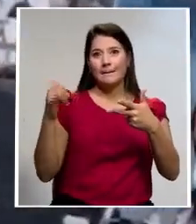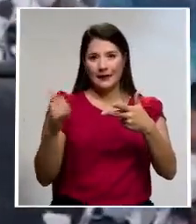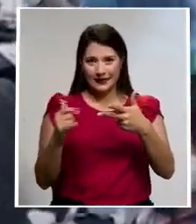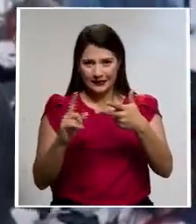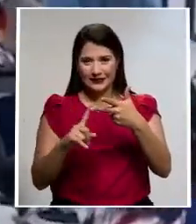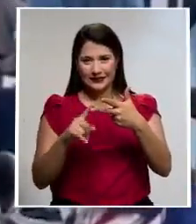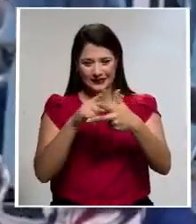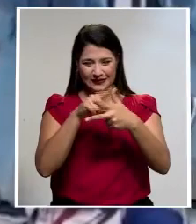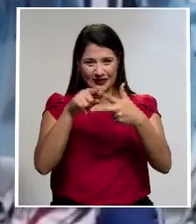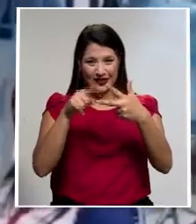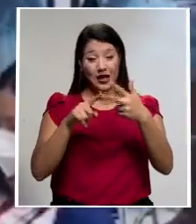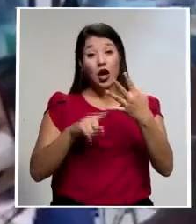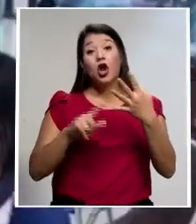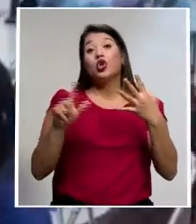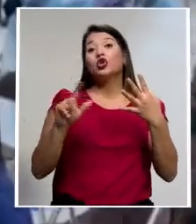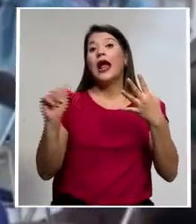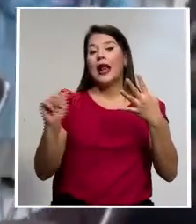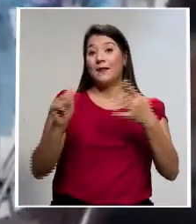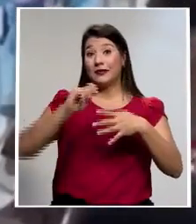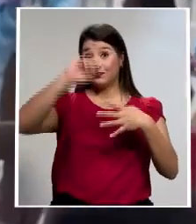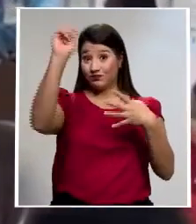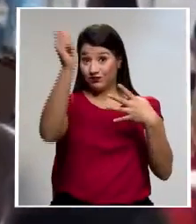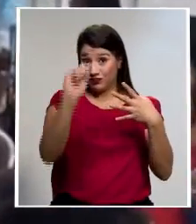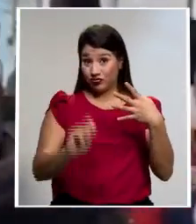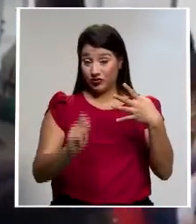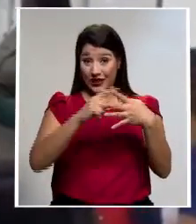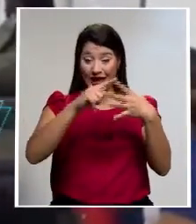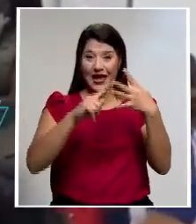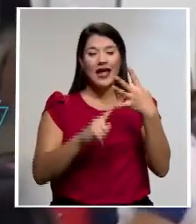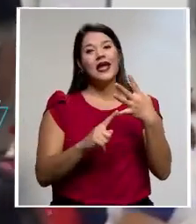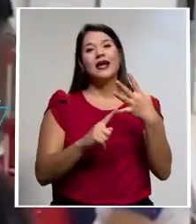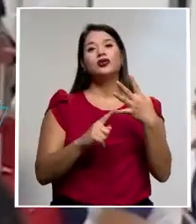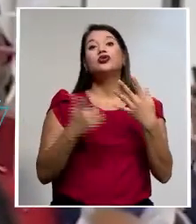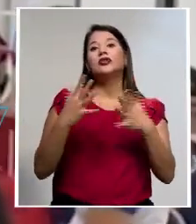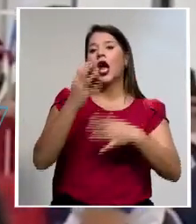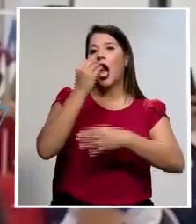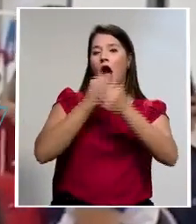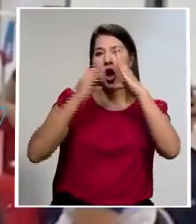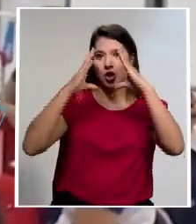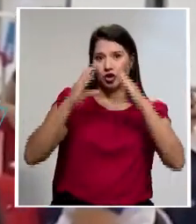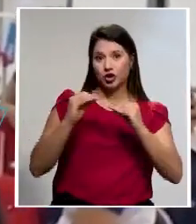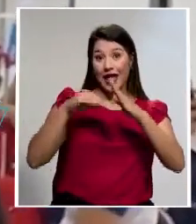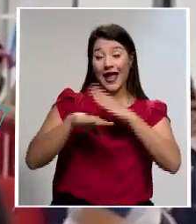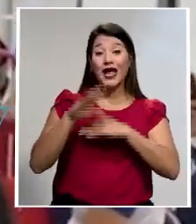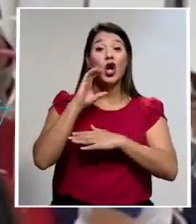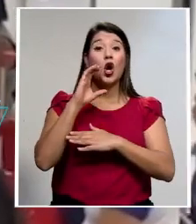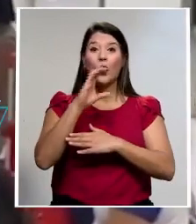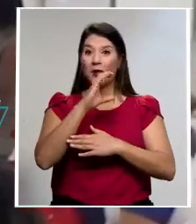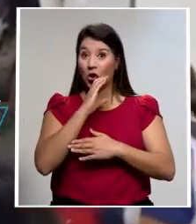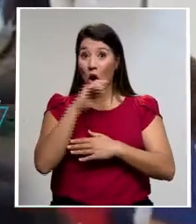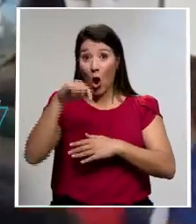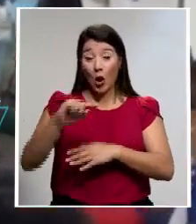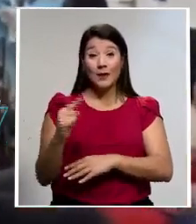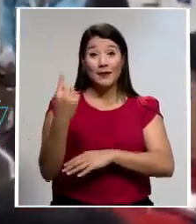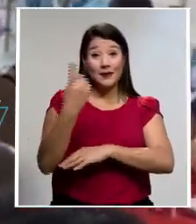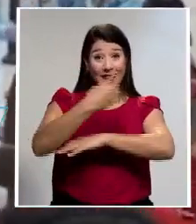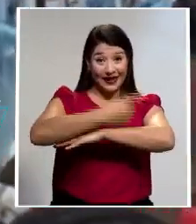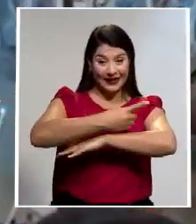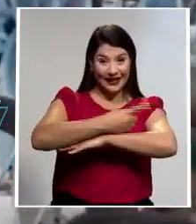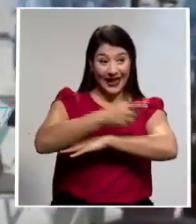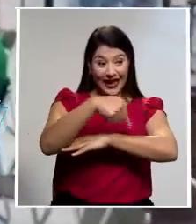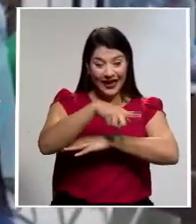en surf y Luciana Alvarado de gimnasia artística, cenaron en el comedor de su villa. Durante su primer día en la Villa Olímpica,